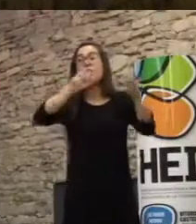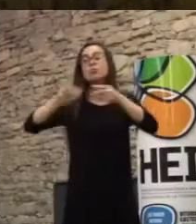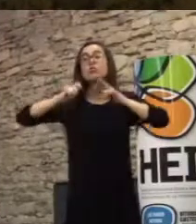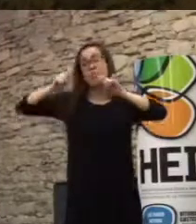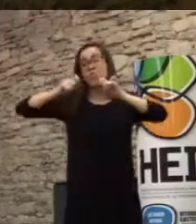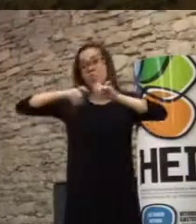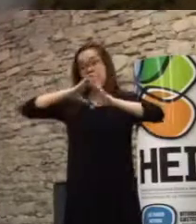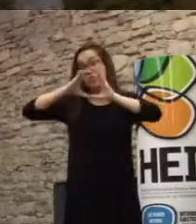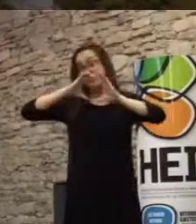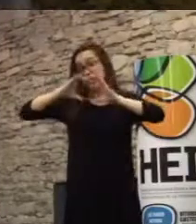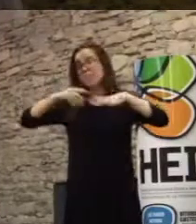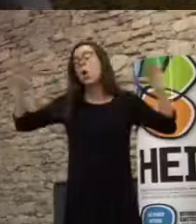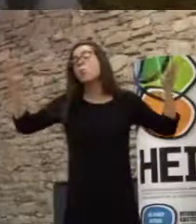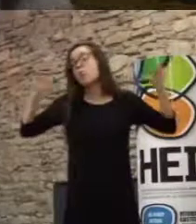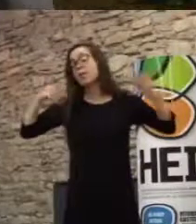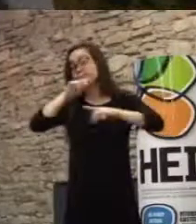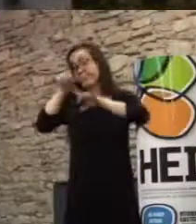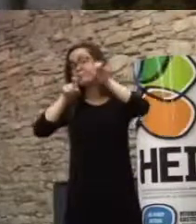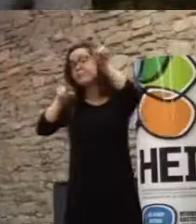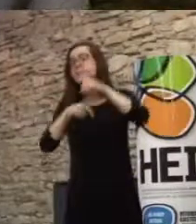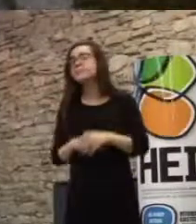qué palabras esa